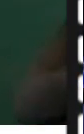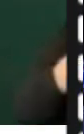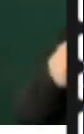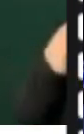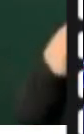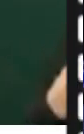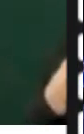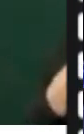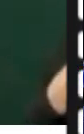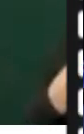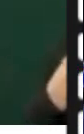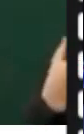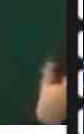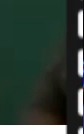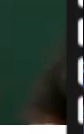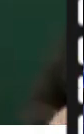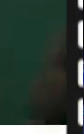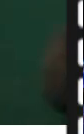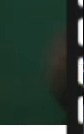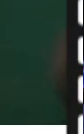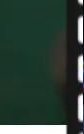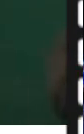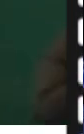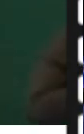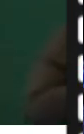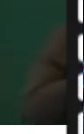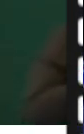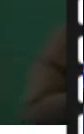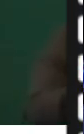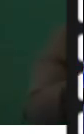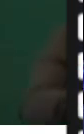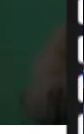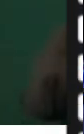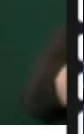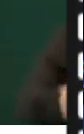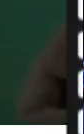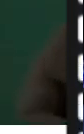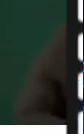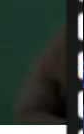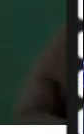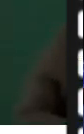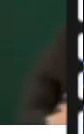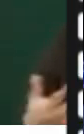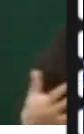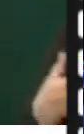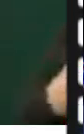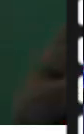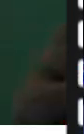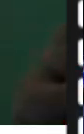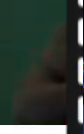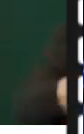dolorosa por la pandemia. También mi abrazo